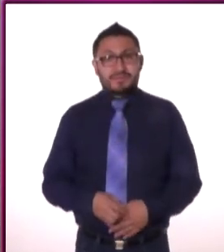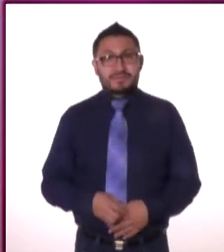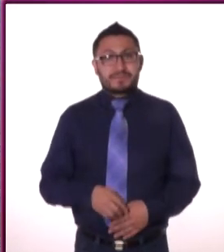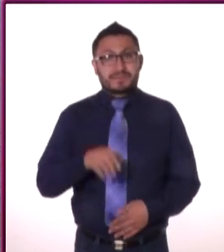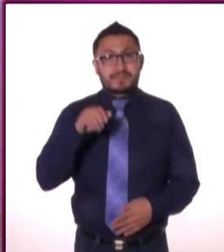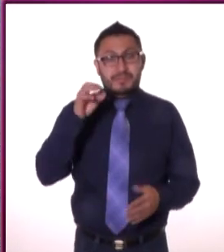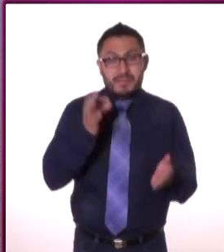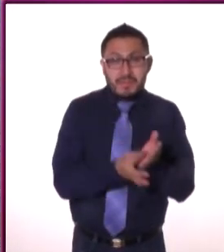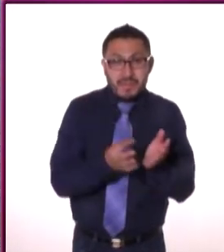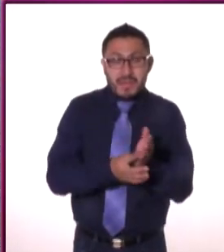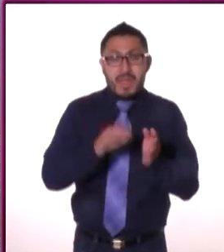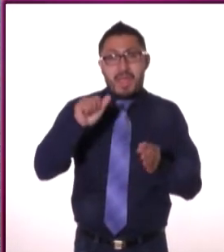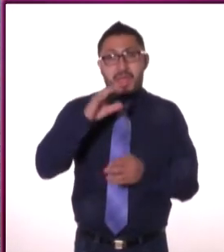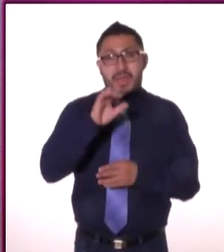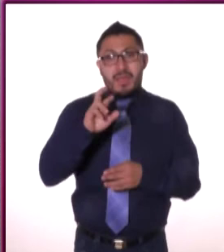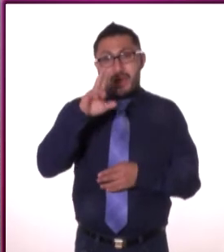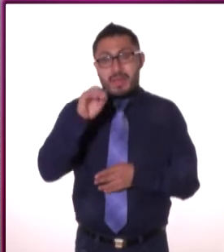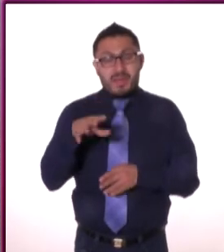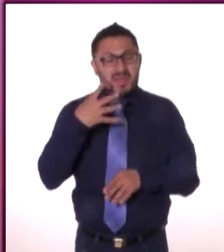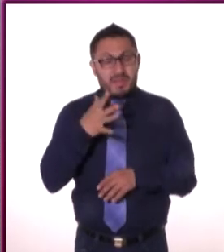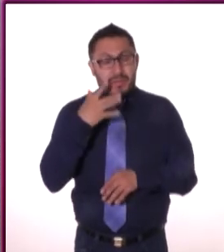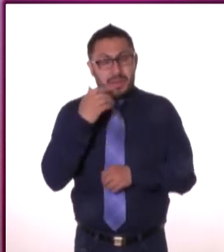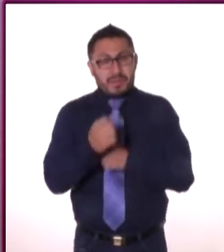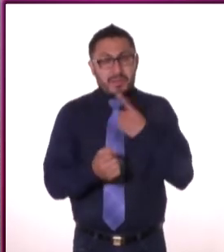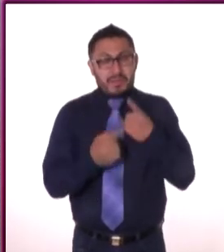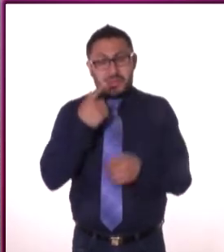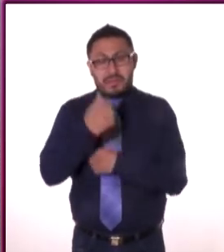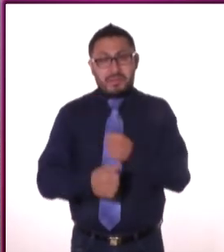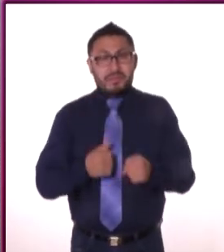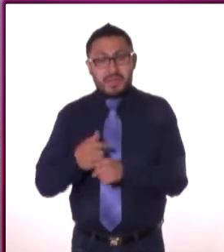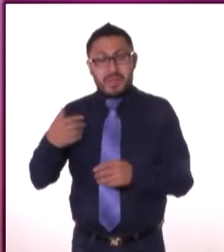estructura. El acero ha sido en